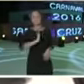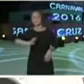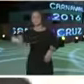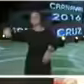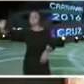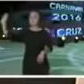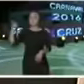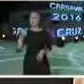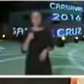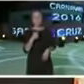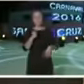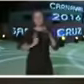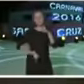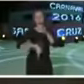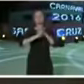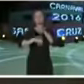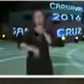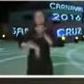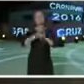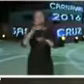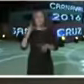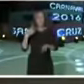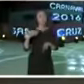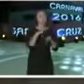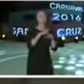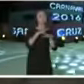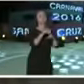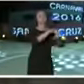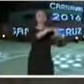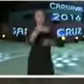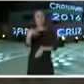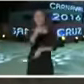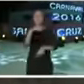Y proseguí la ruta por la isla con mi amigo el